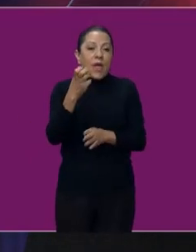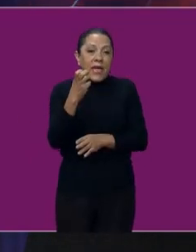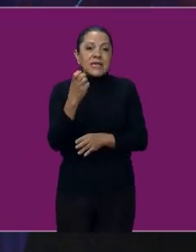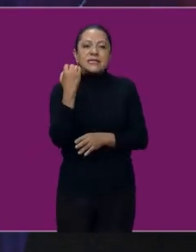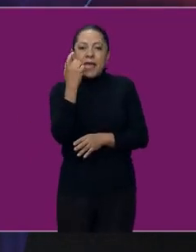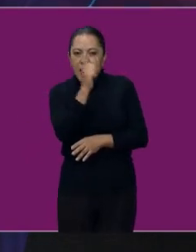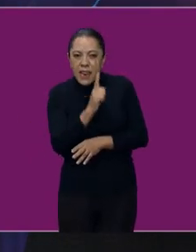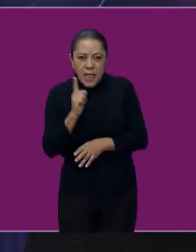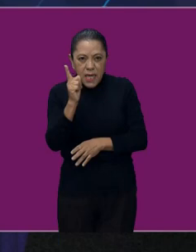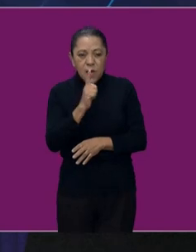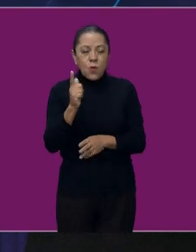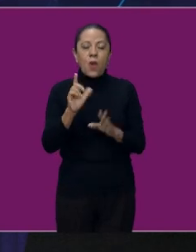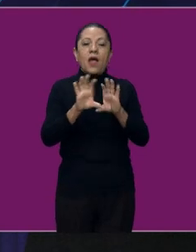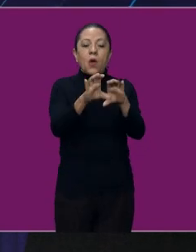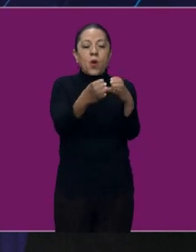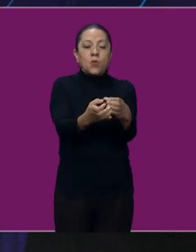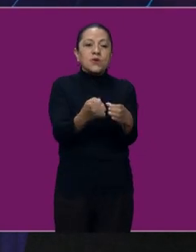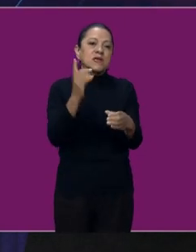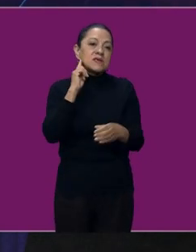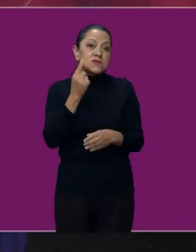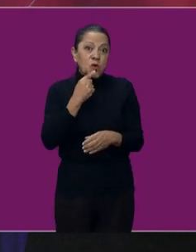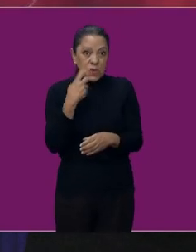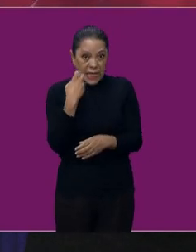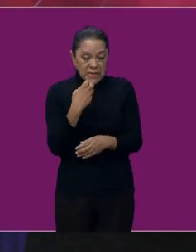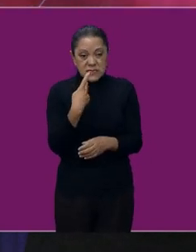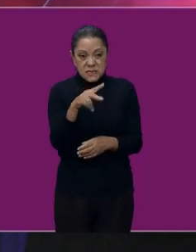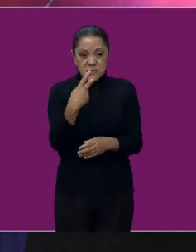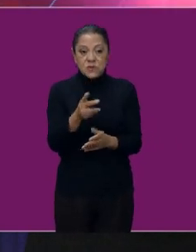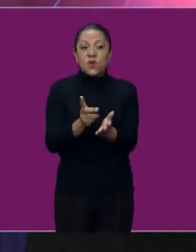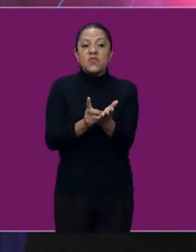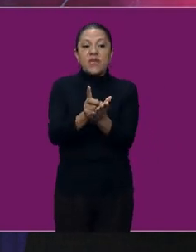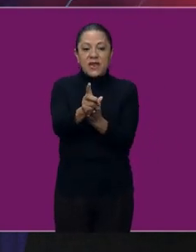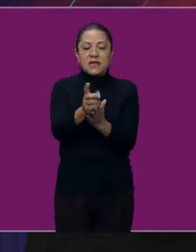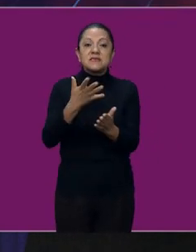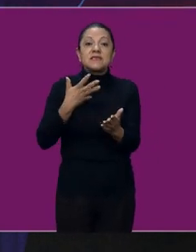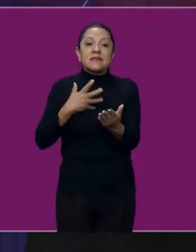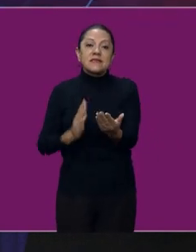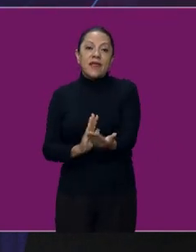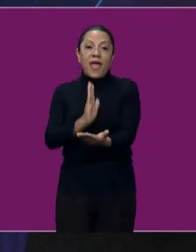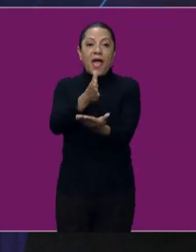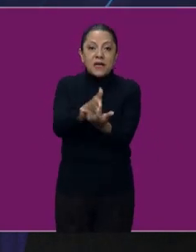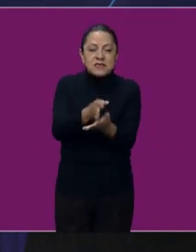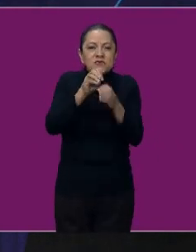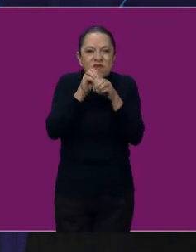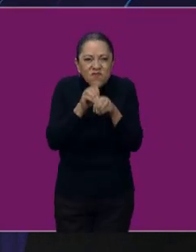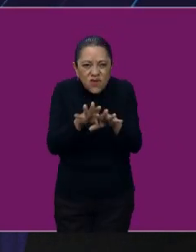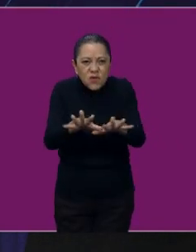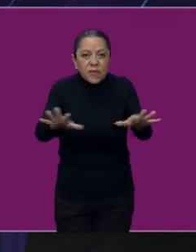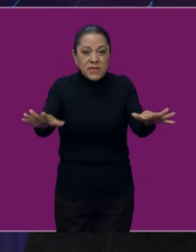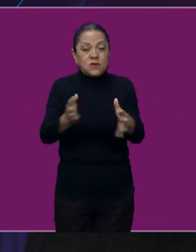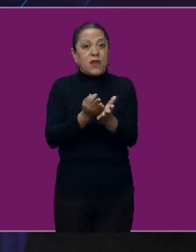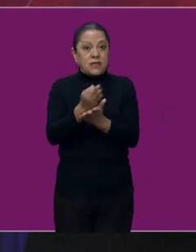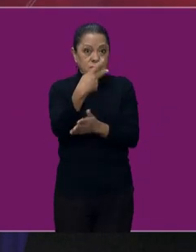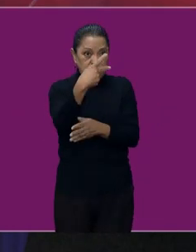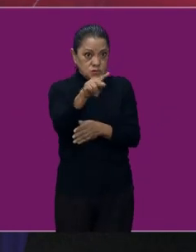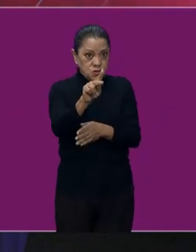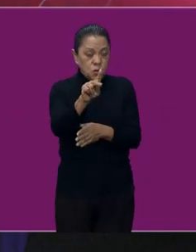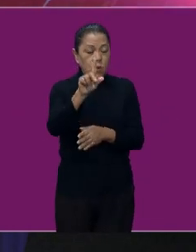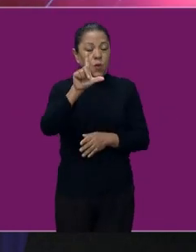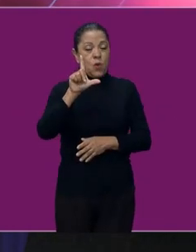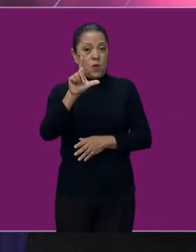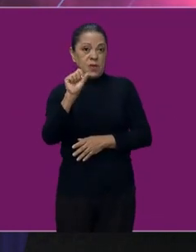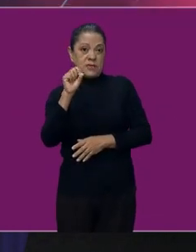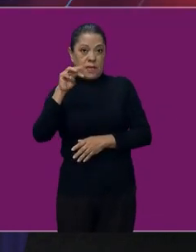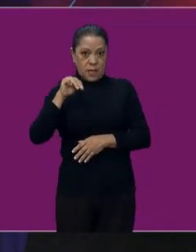y estos es su derecho a tener acceso a la información a través de su lengua ya sea